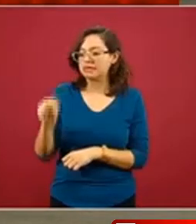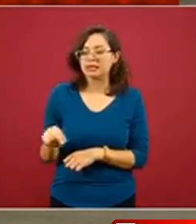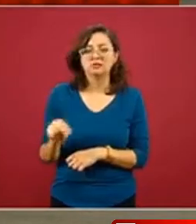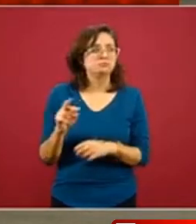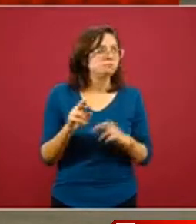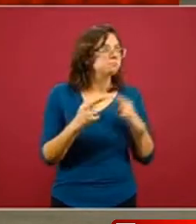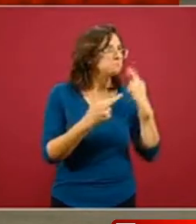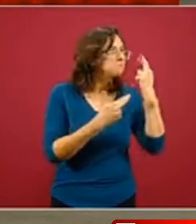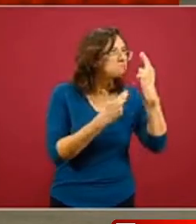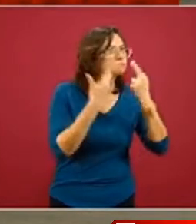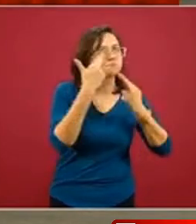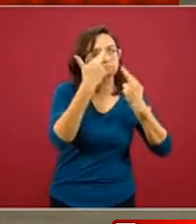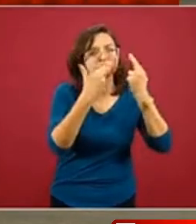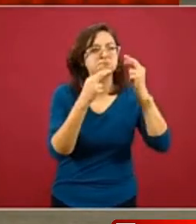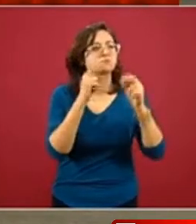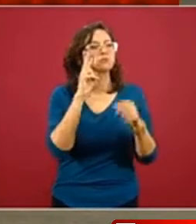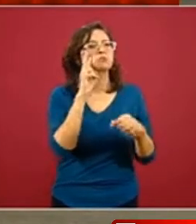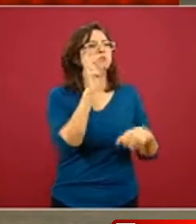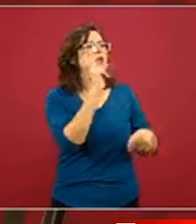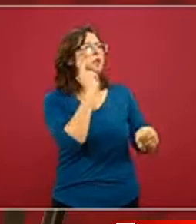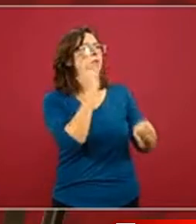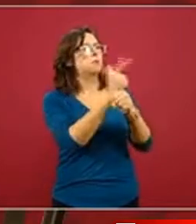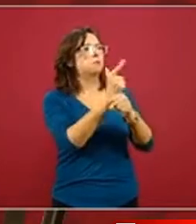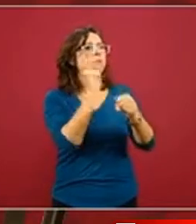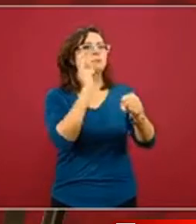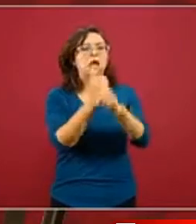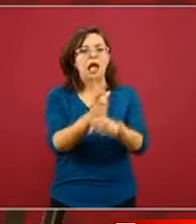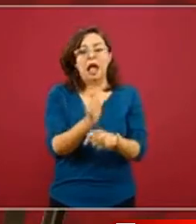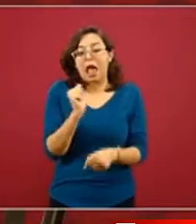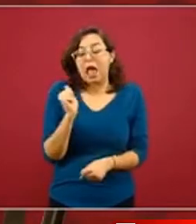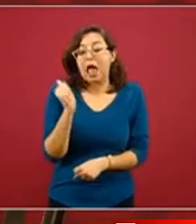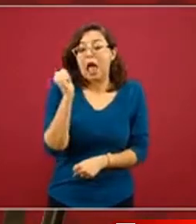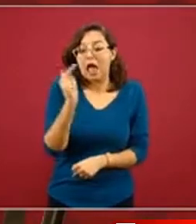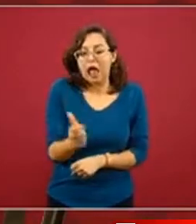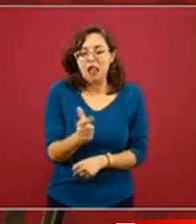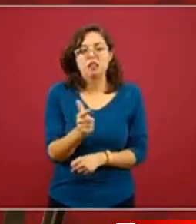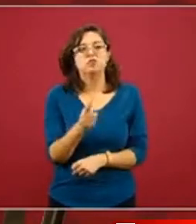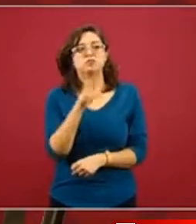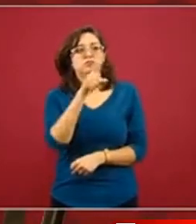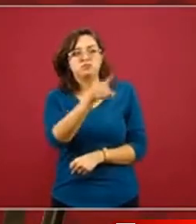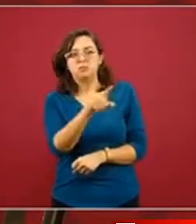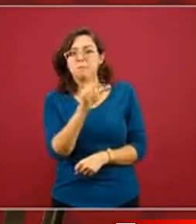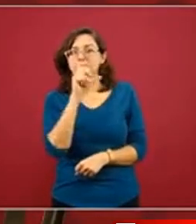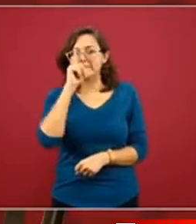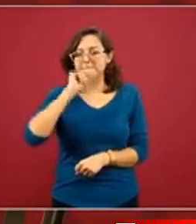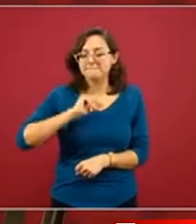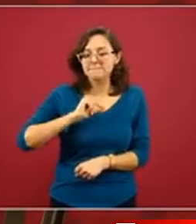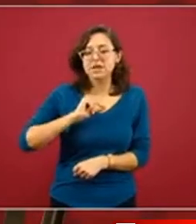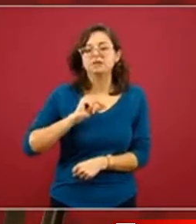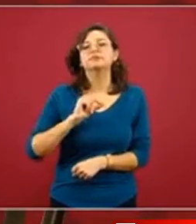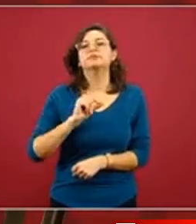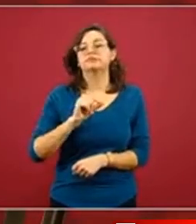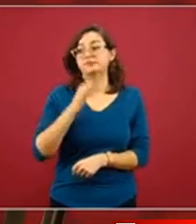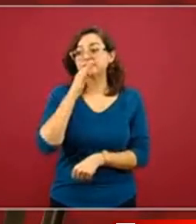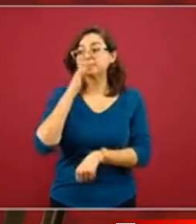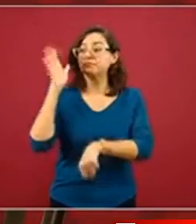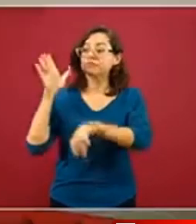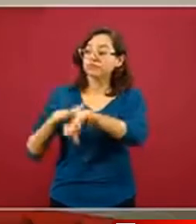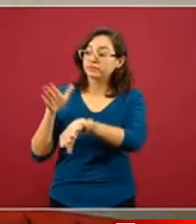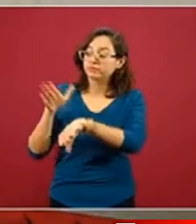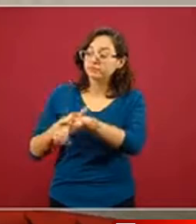van realizando, si encuentran una necesidad, pues la detectan de inmediato y a través de las